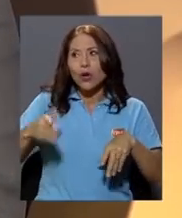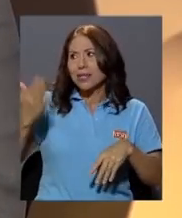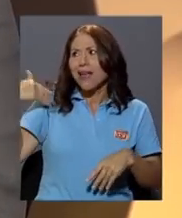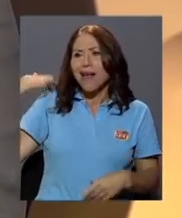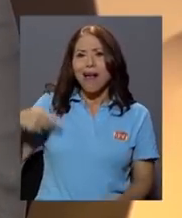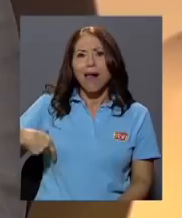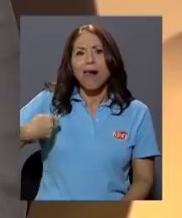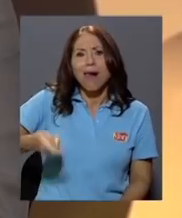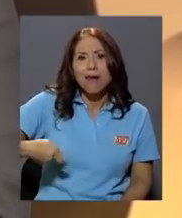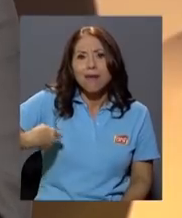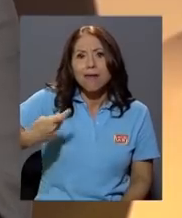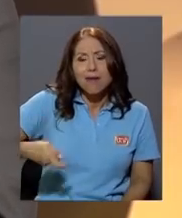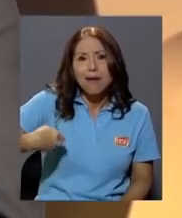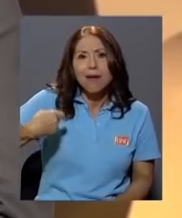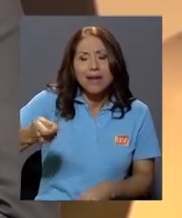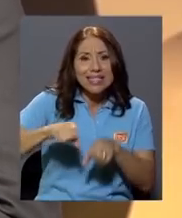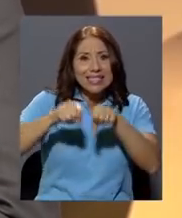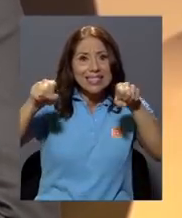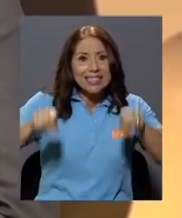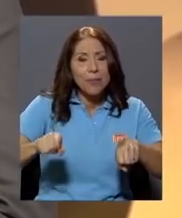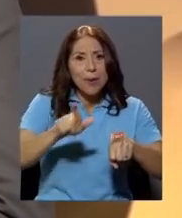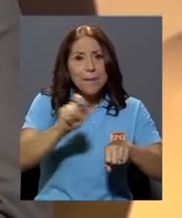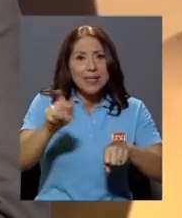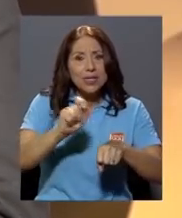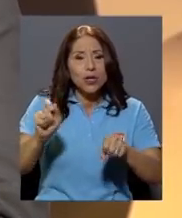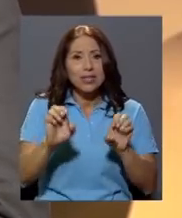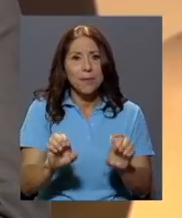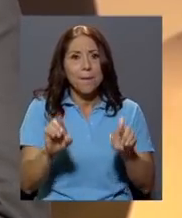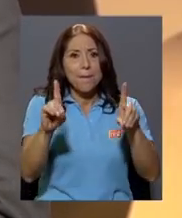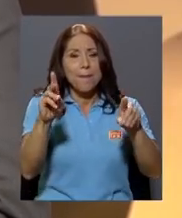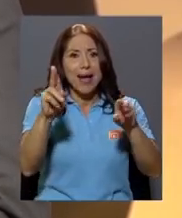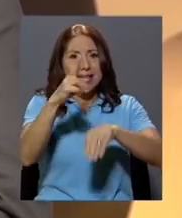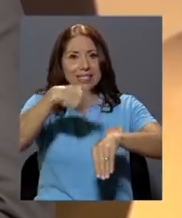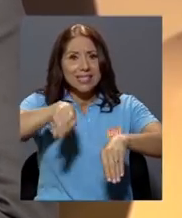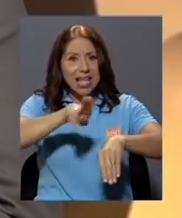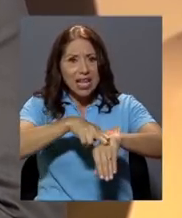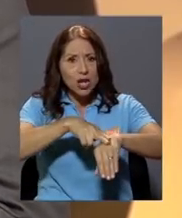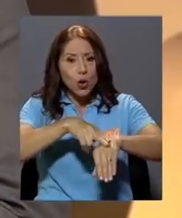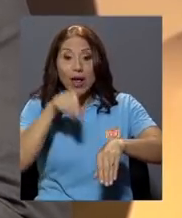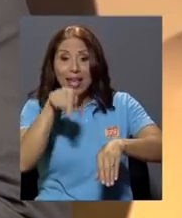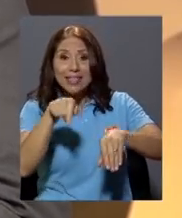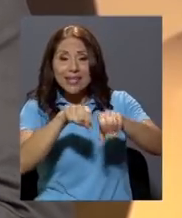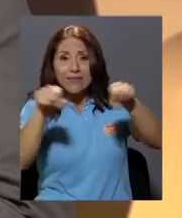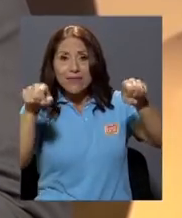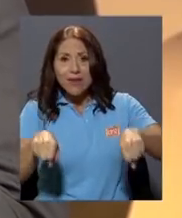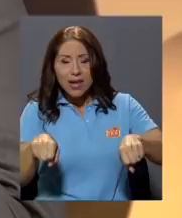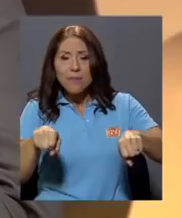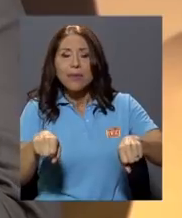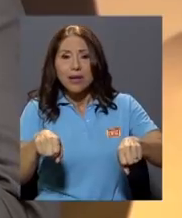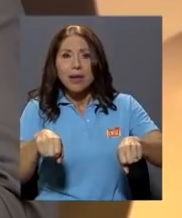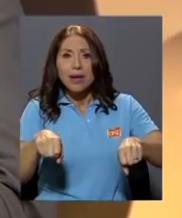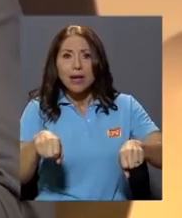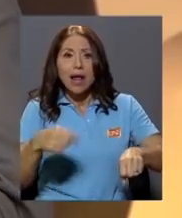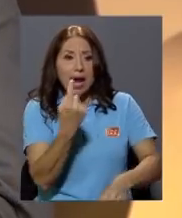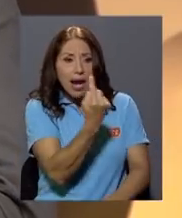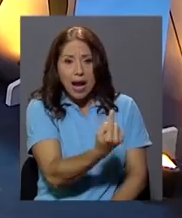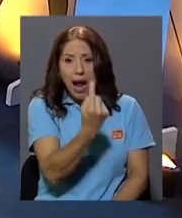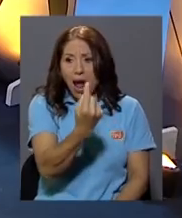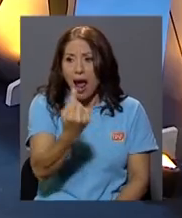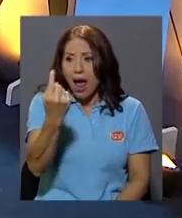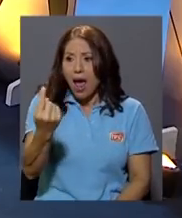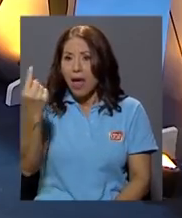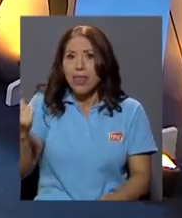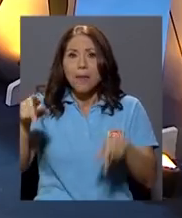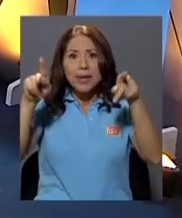el régimen del magisterio. Y aquí tiene que quedar claro que el régimen del magisterio es un régimen donde cada una de las